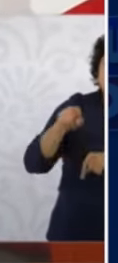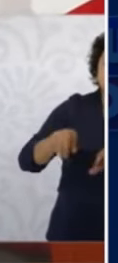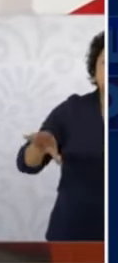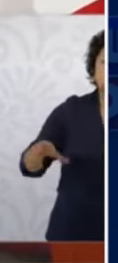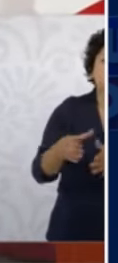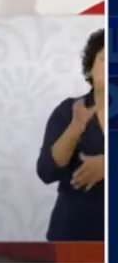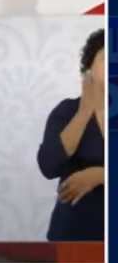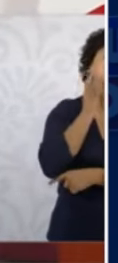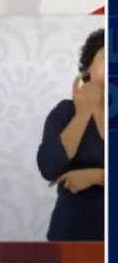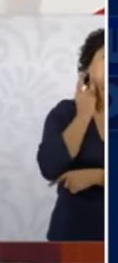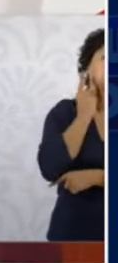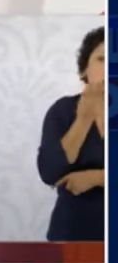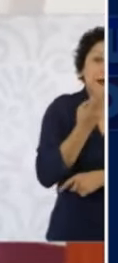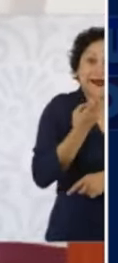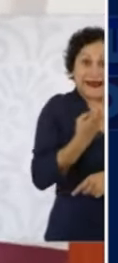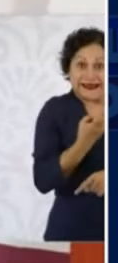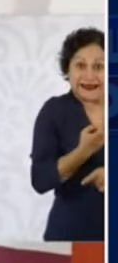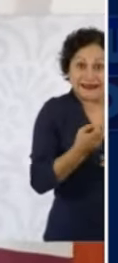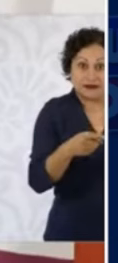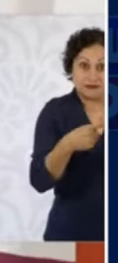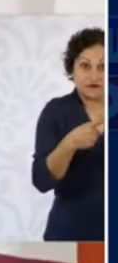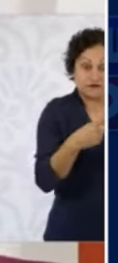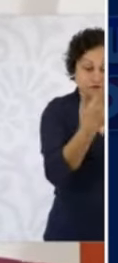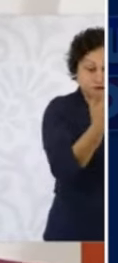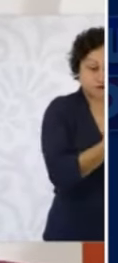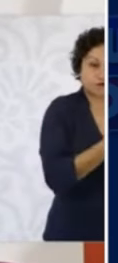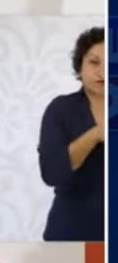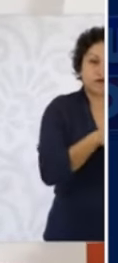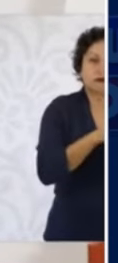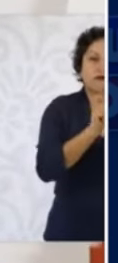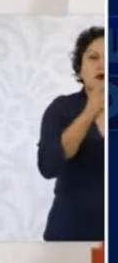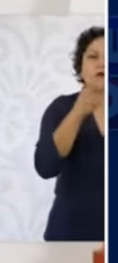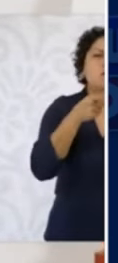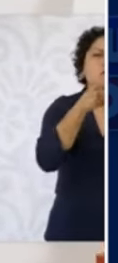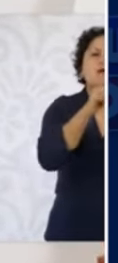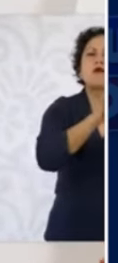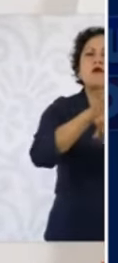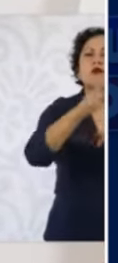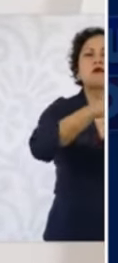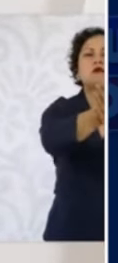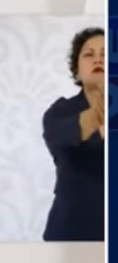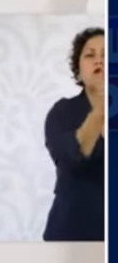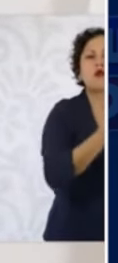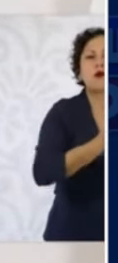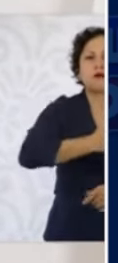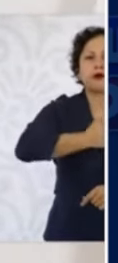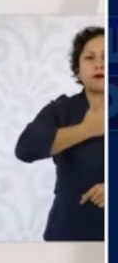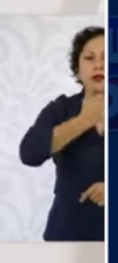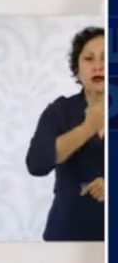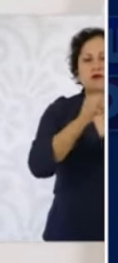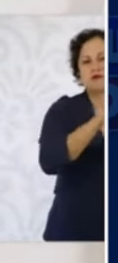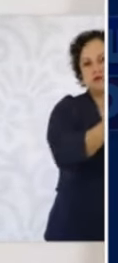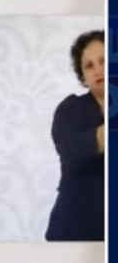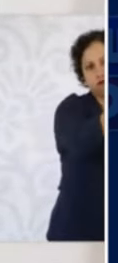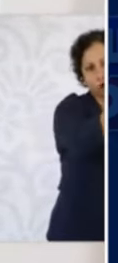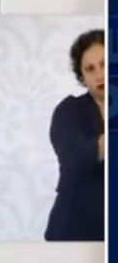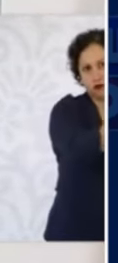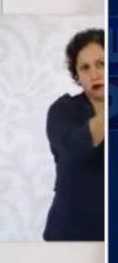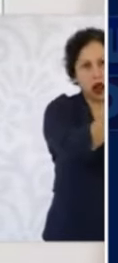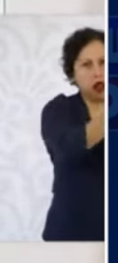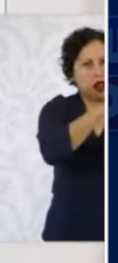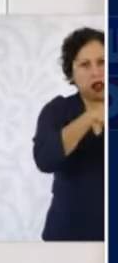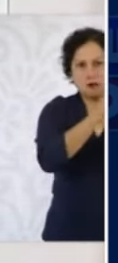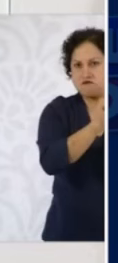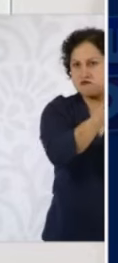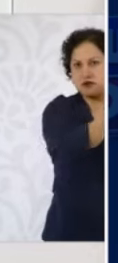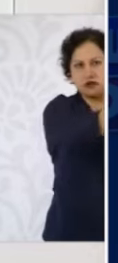eh seguir invirtiendo garantizar todos los programas de bienestar los que ya están en la Constitución los que vienen en